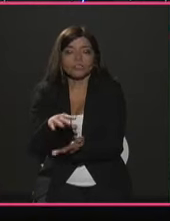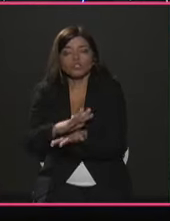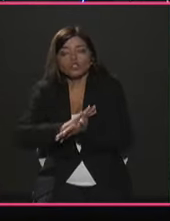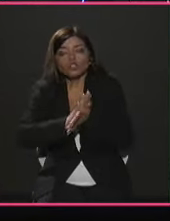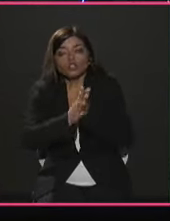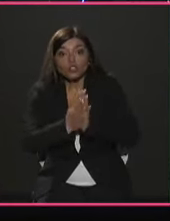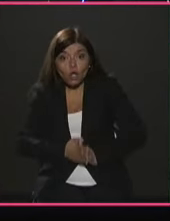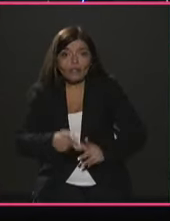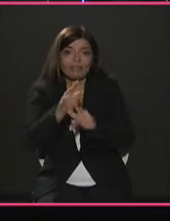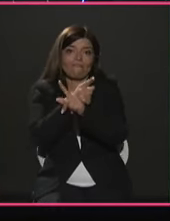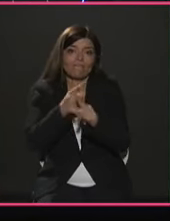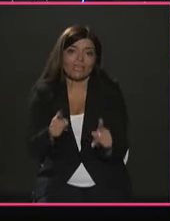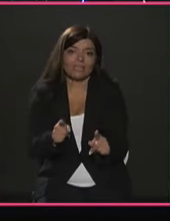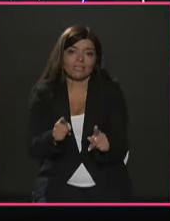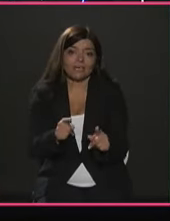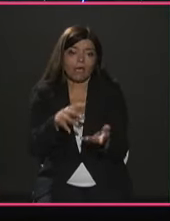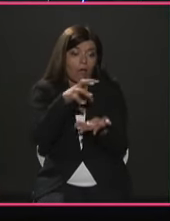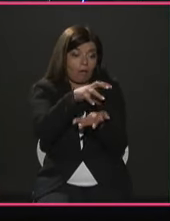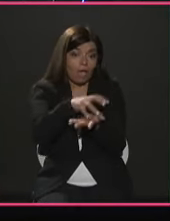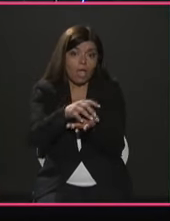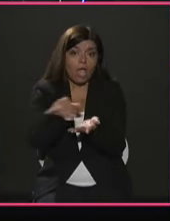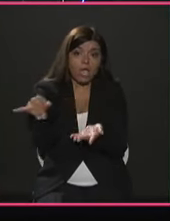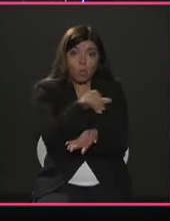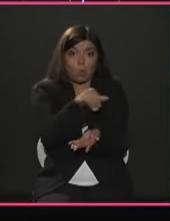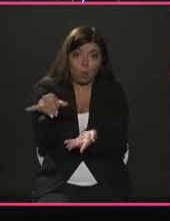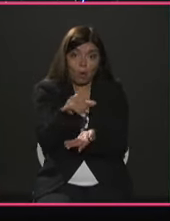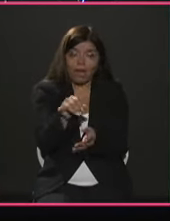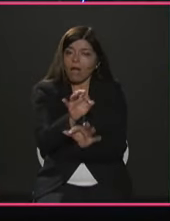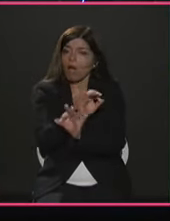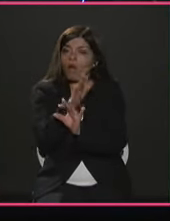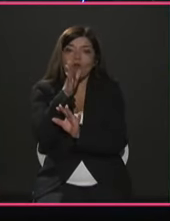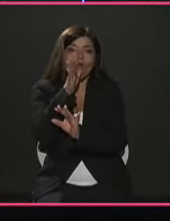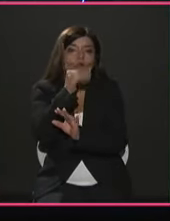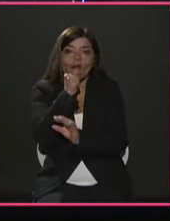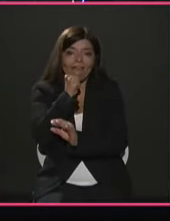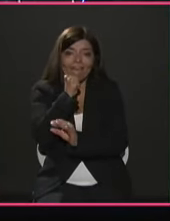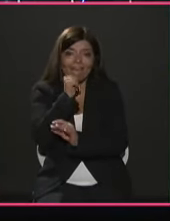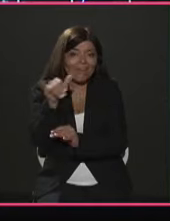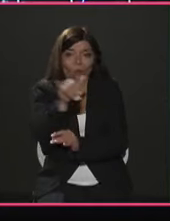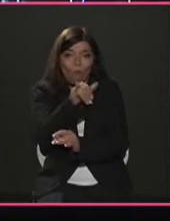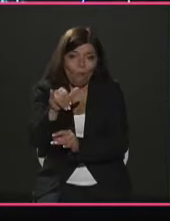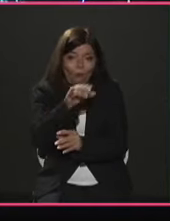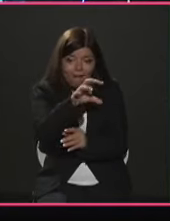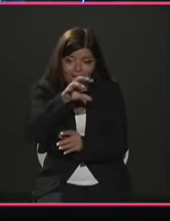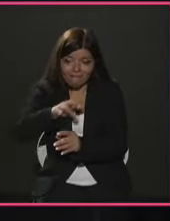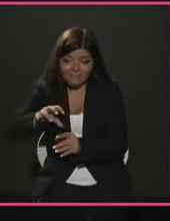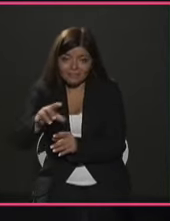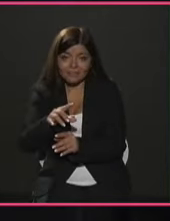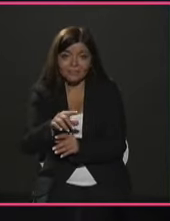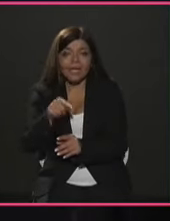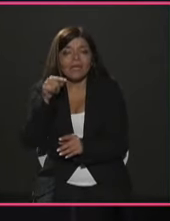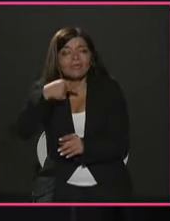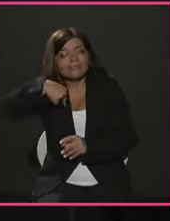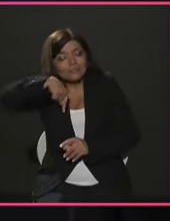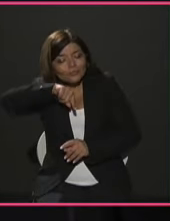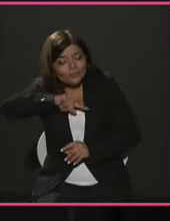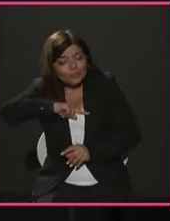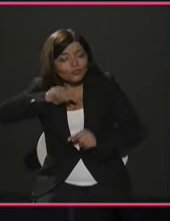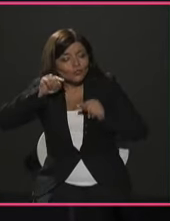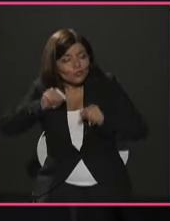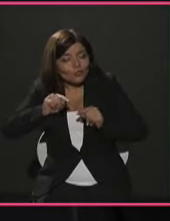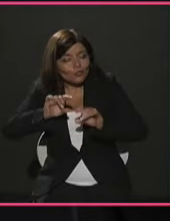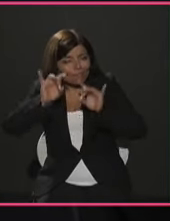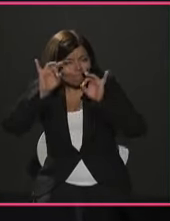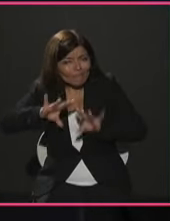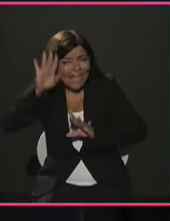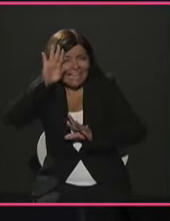todas distintas No hay ninguna ciudad igual a otra y esto nos caracteriza como especie Porque si ustedes